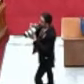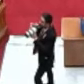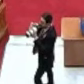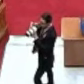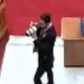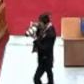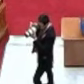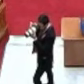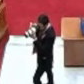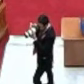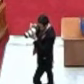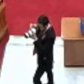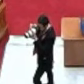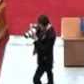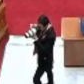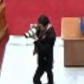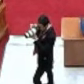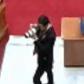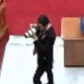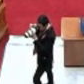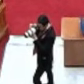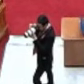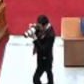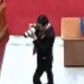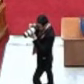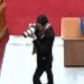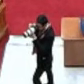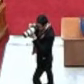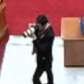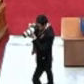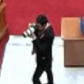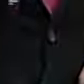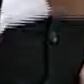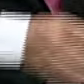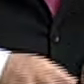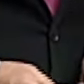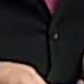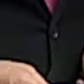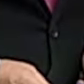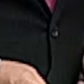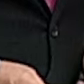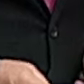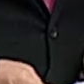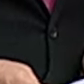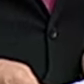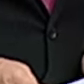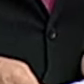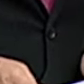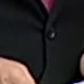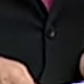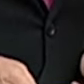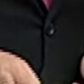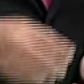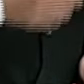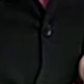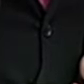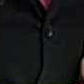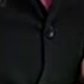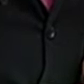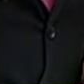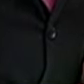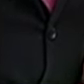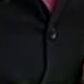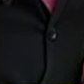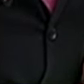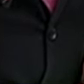por su intermedio, muchas mentiras se han dicho con respecto a lo de la AFP, que es un